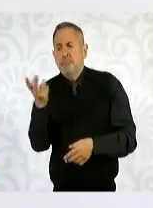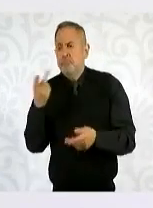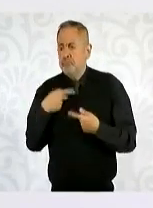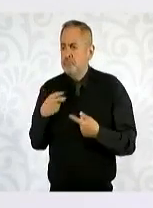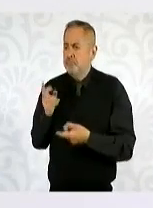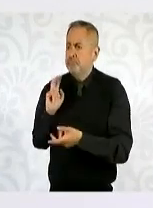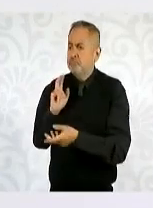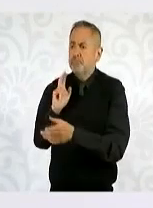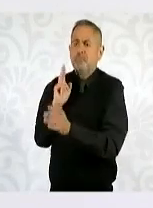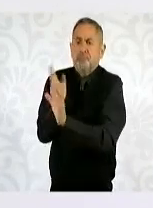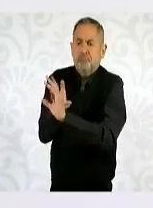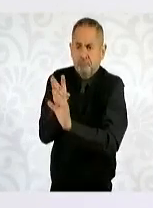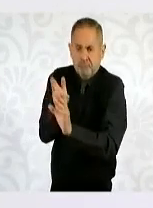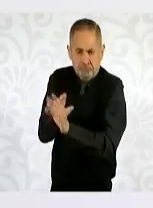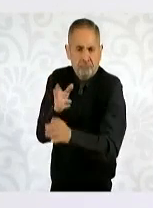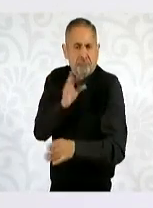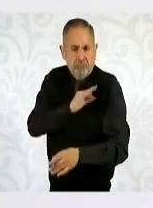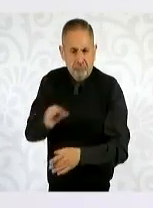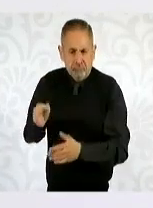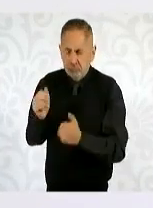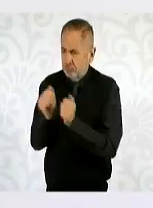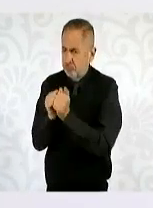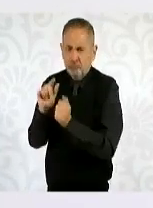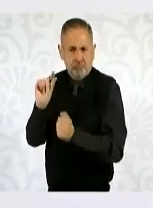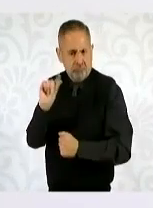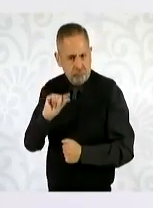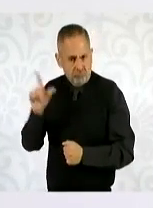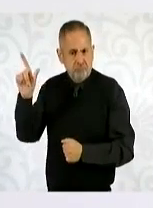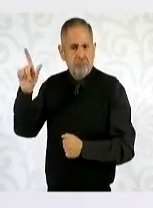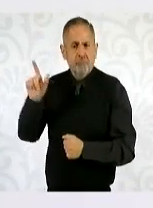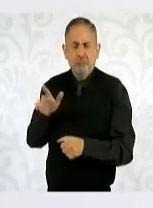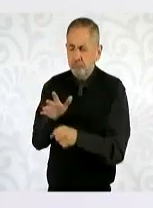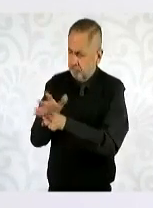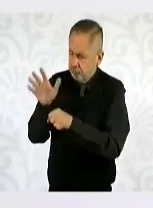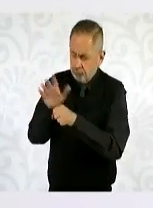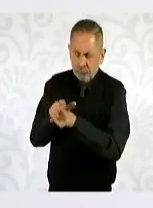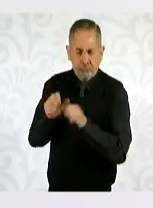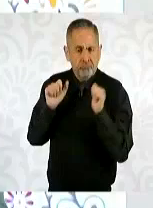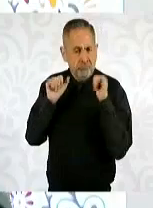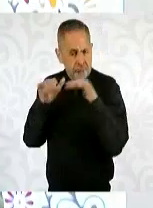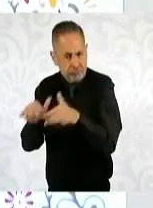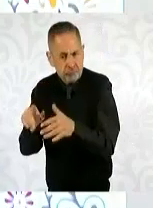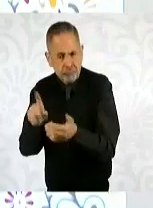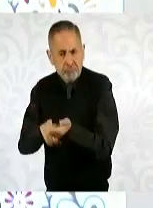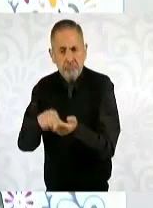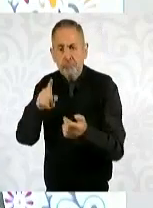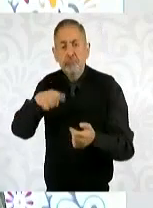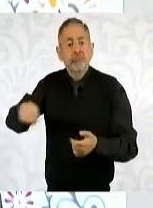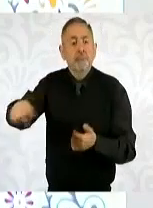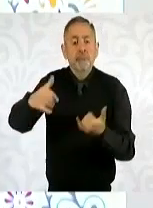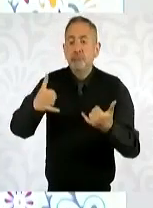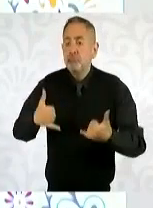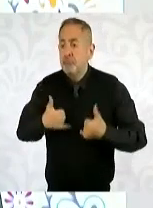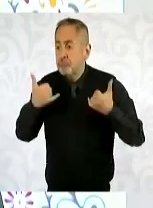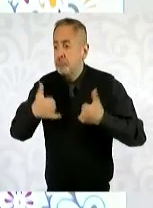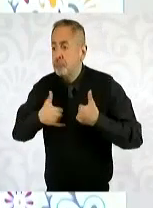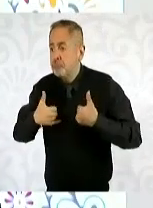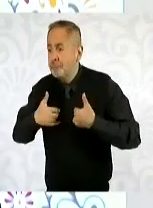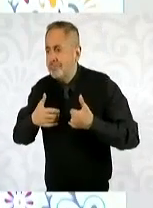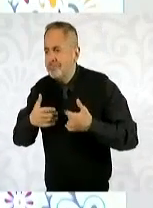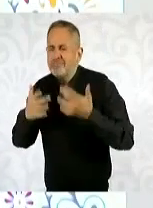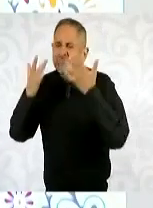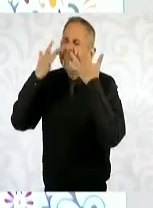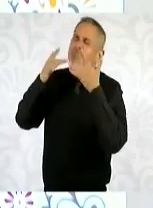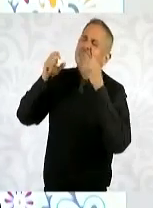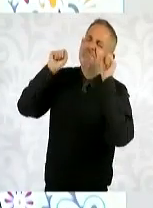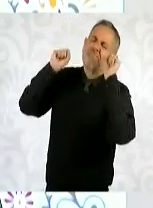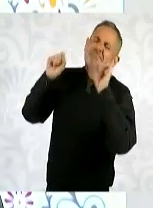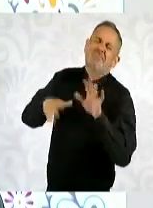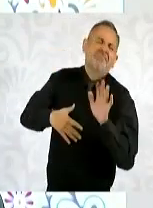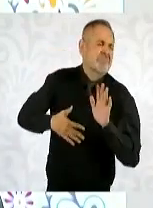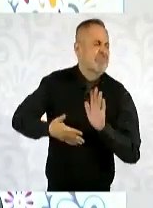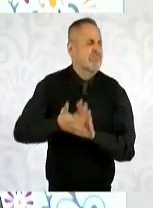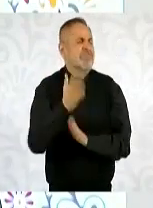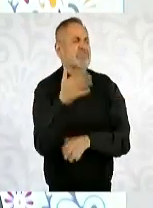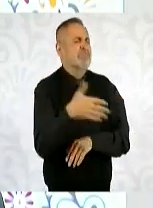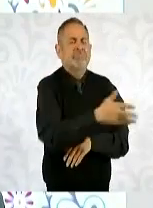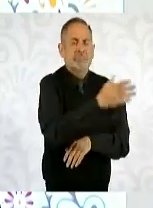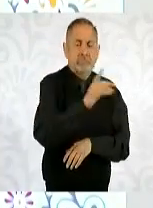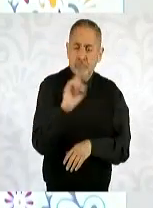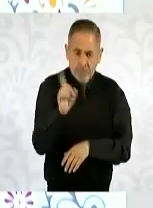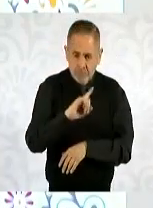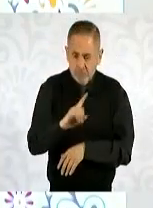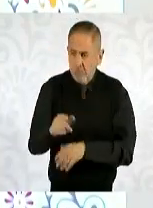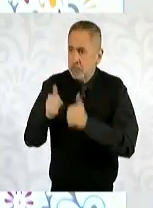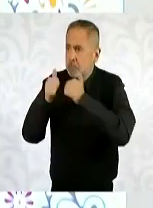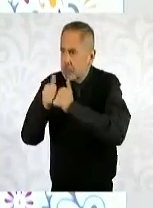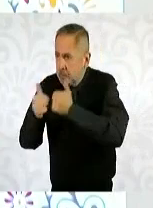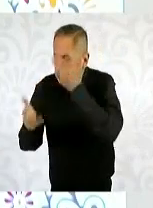calidad, y permitan que los jóvenes no salgan de la escuela, sino que permanezcan, y eso significa